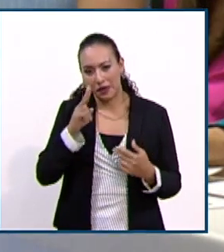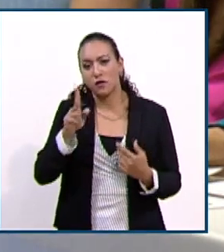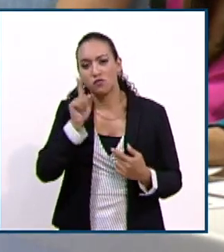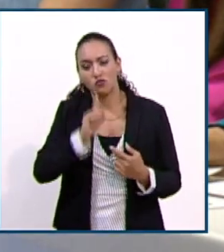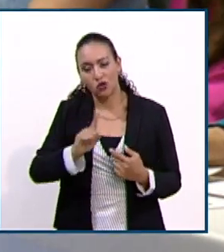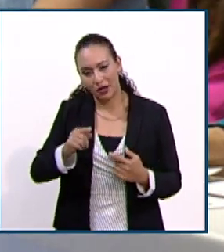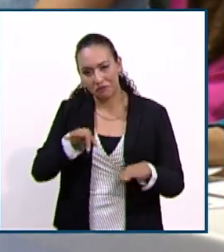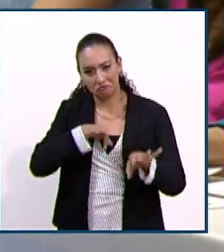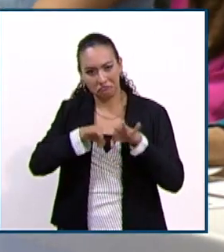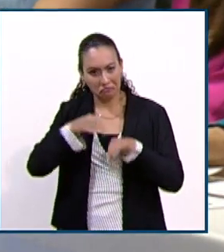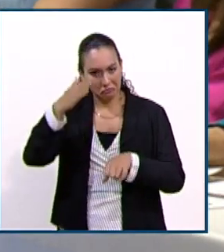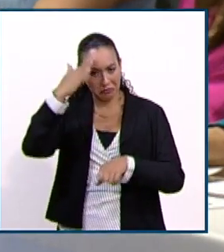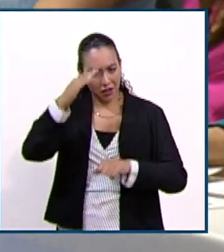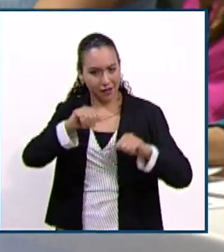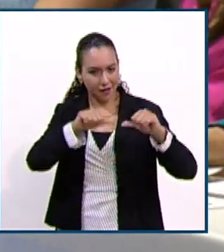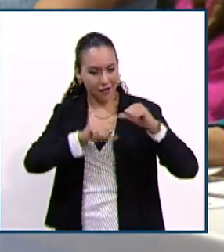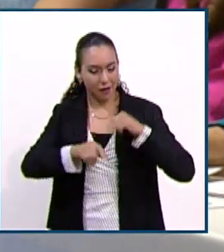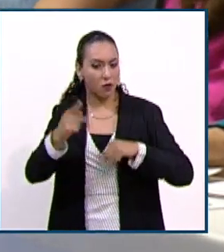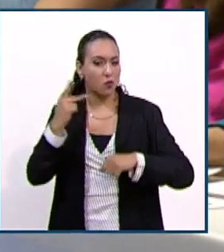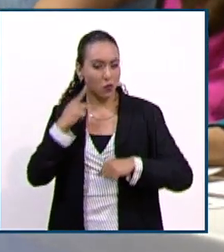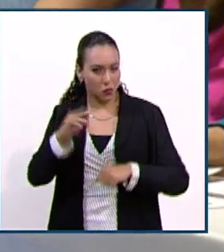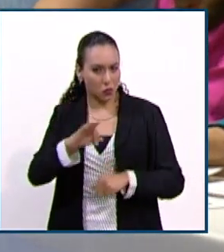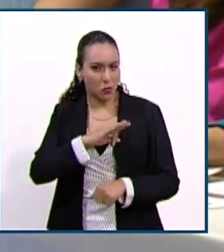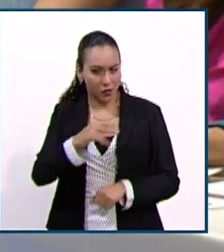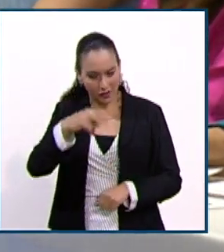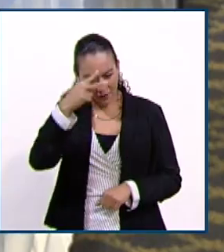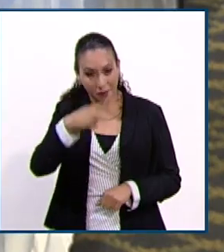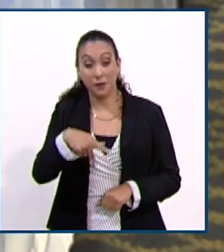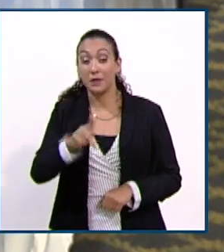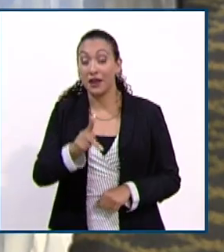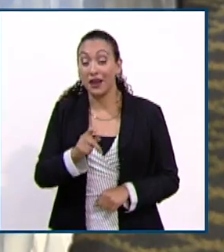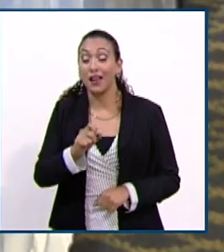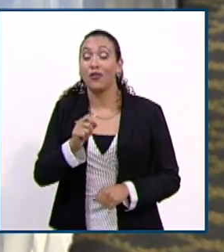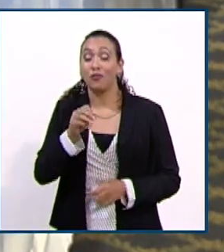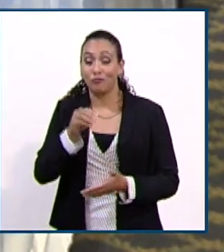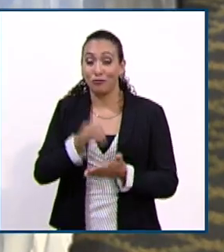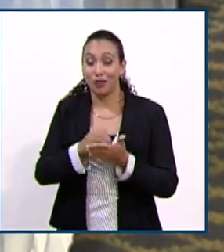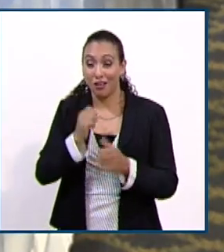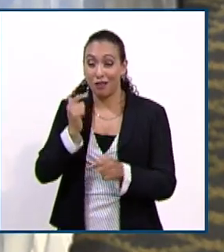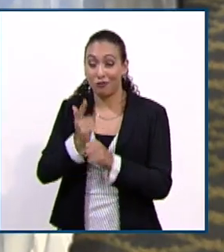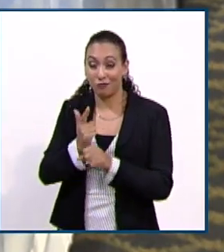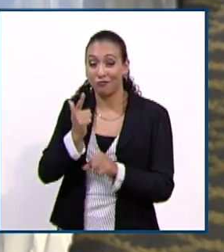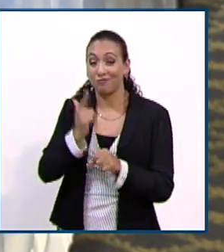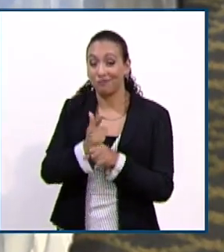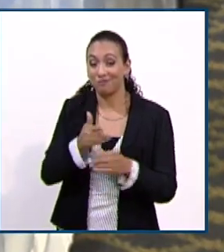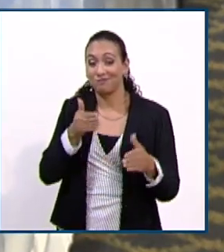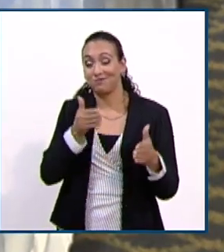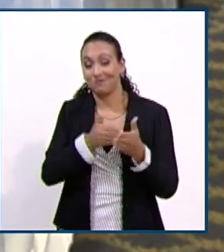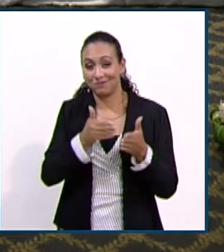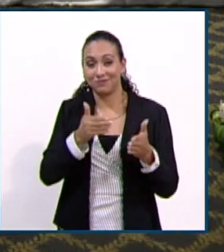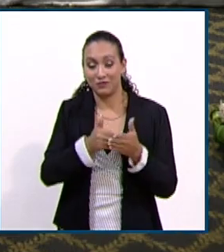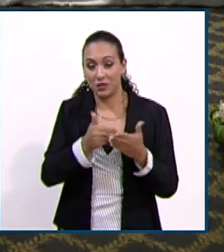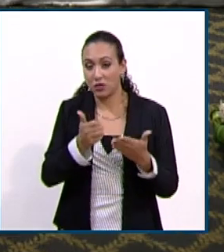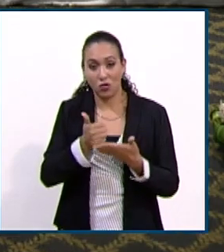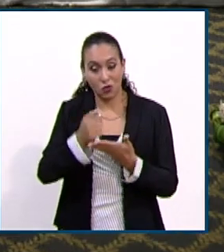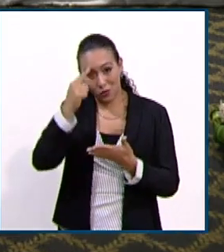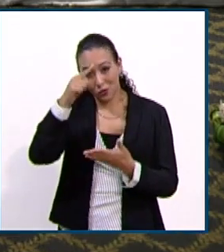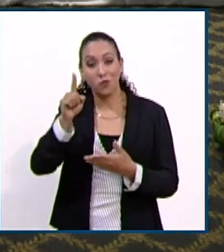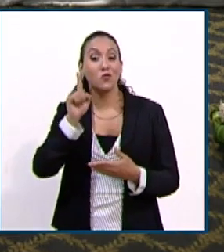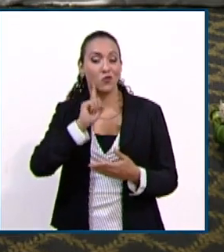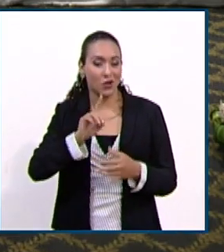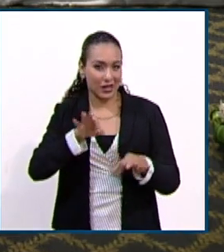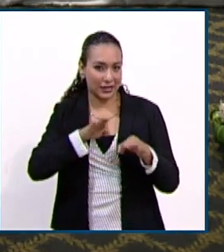cargos públicos en nuestro país, todavía se pueden encontrar prácticas estructurales que impiden ese avance y que se